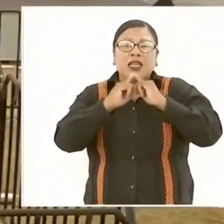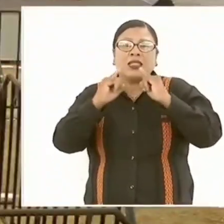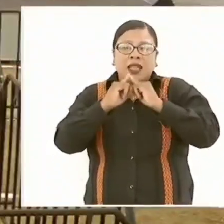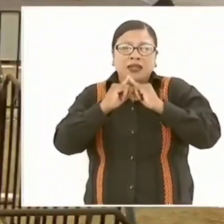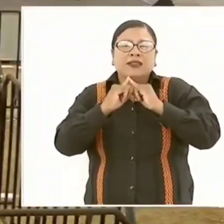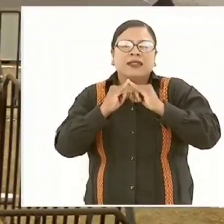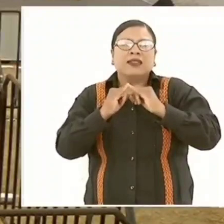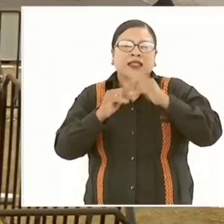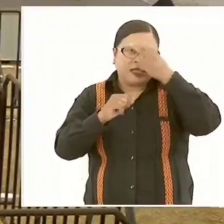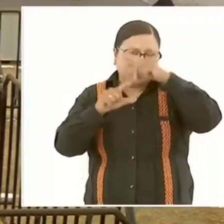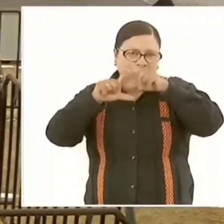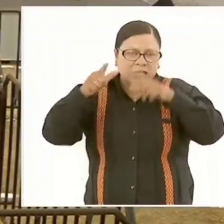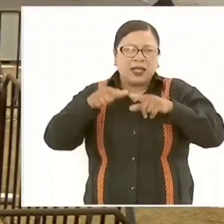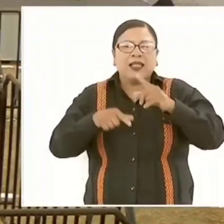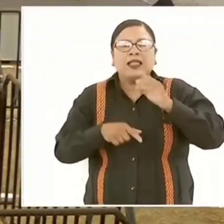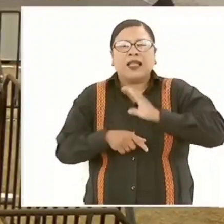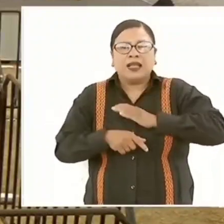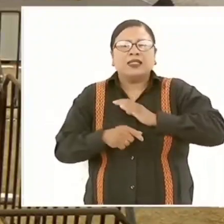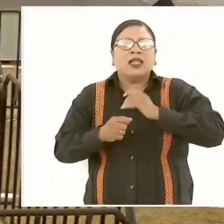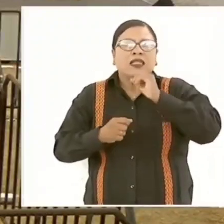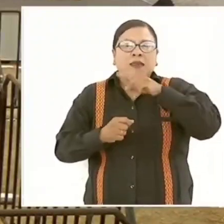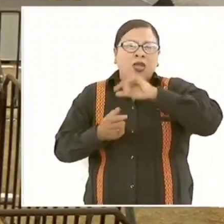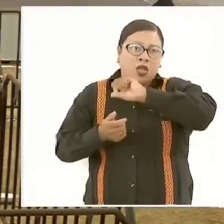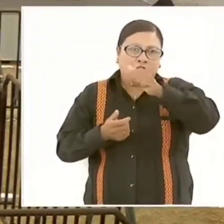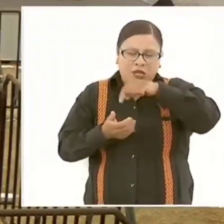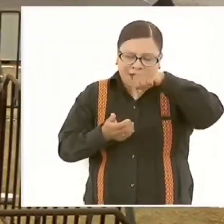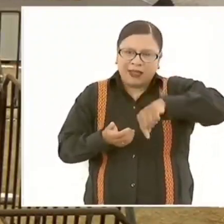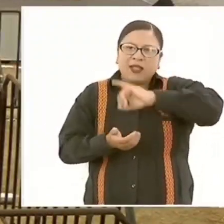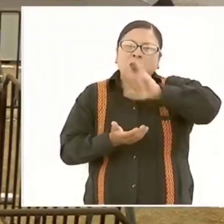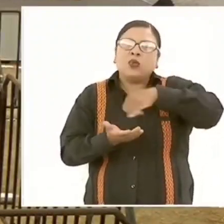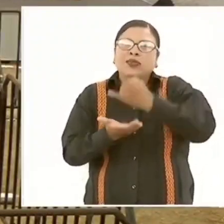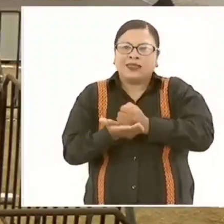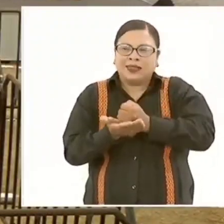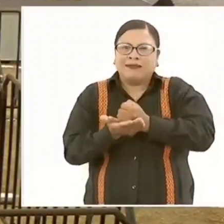Perinatología y otra aquí en Juchitán.